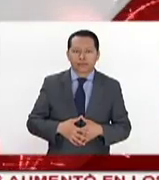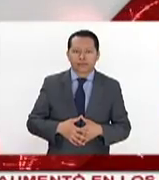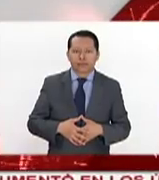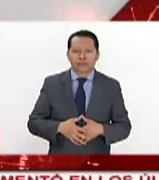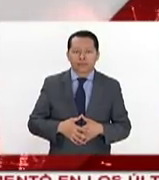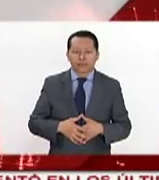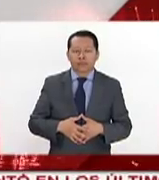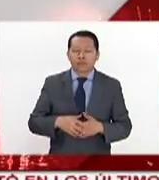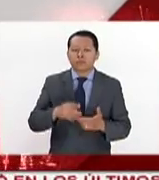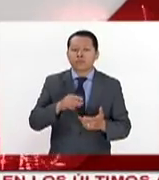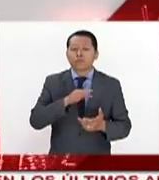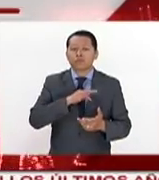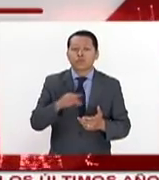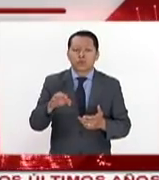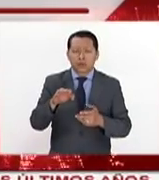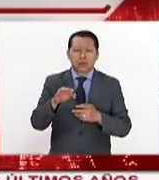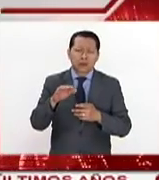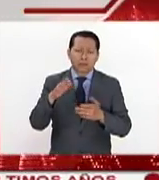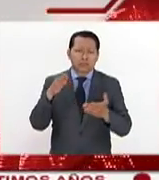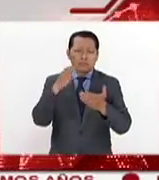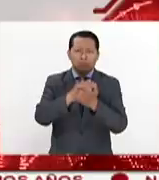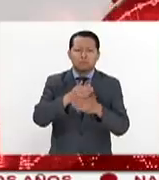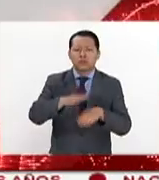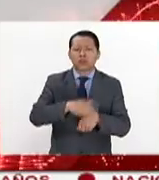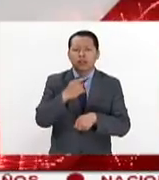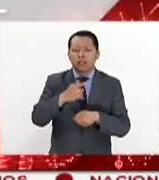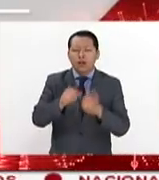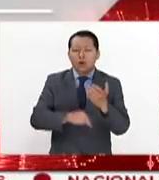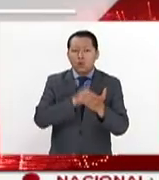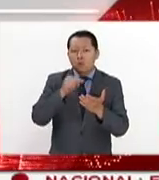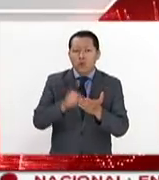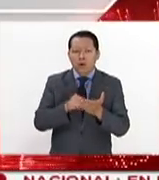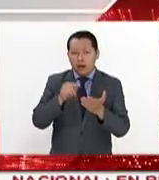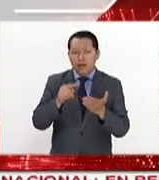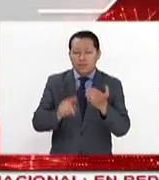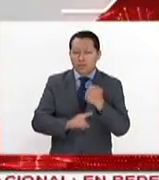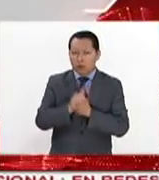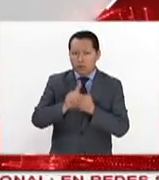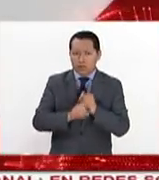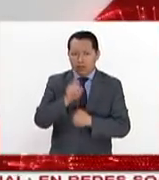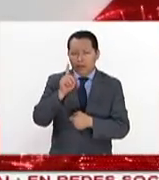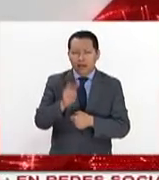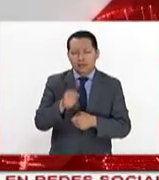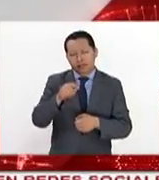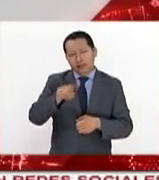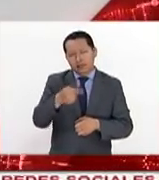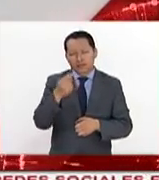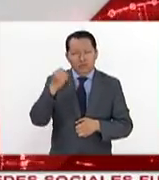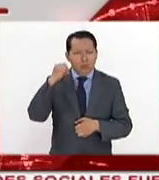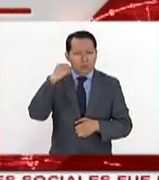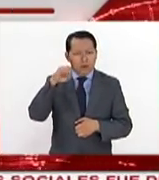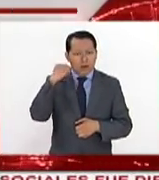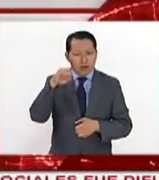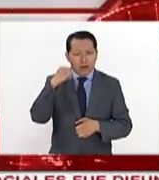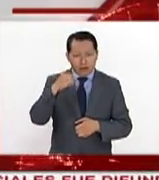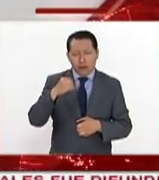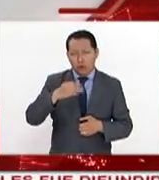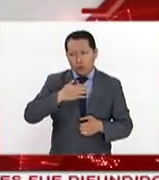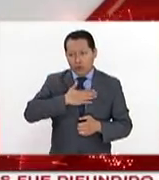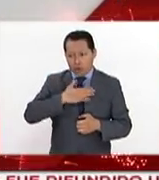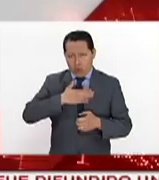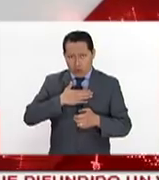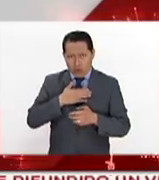Quería desplazarse, sobre todo sabiendo que la zona afectada en mayor medida era Oaxaca. Le dije, yo estoy en